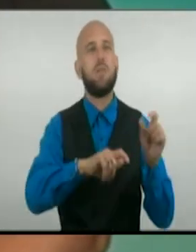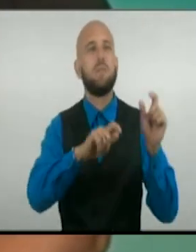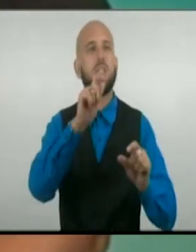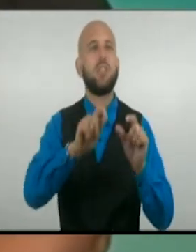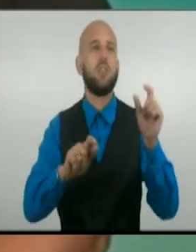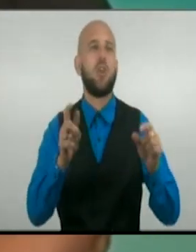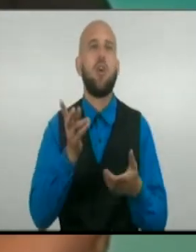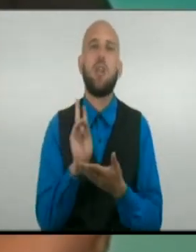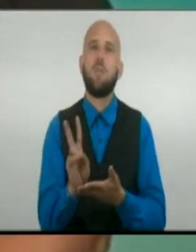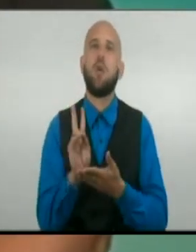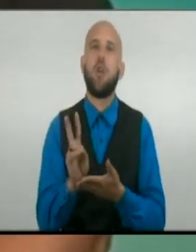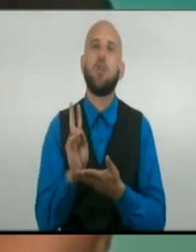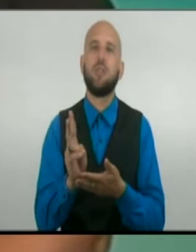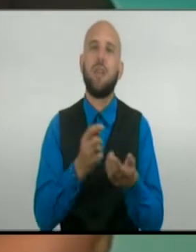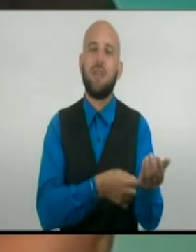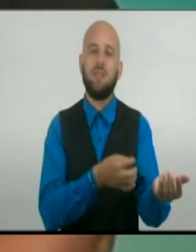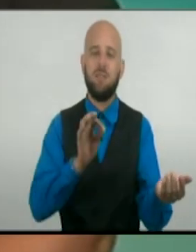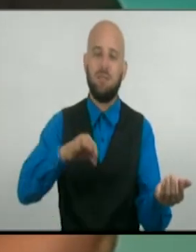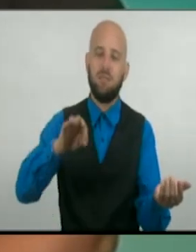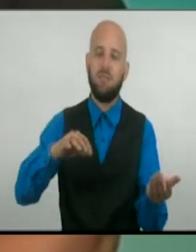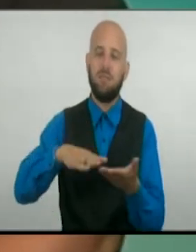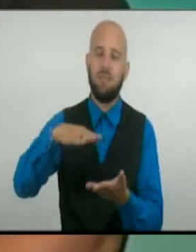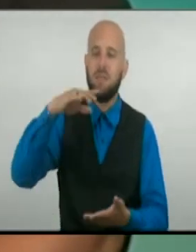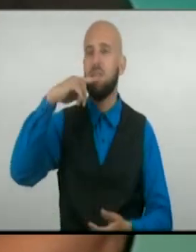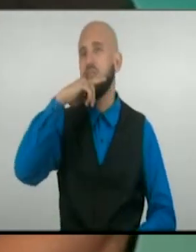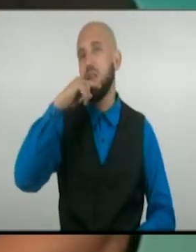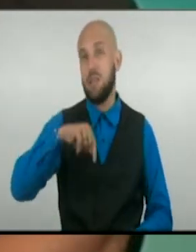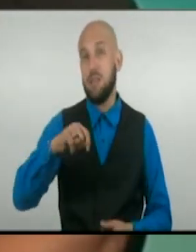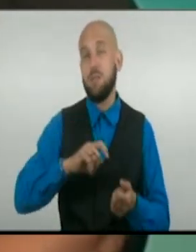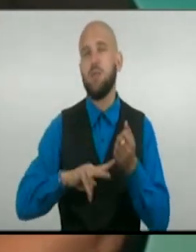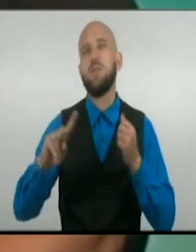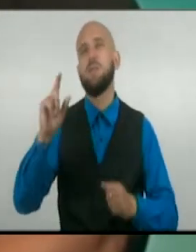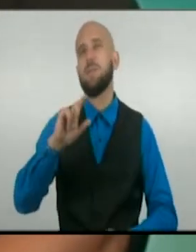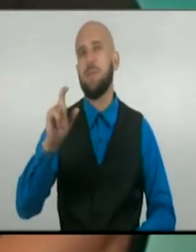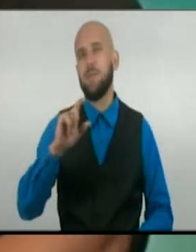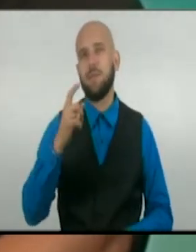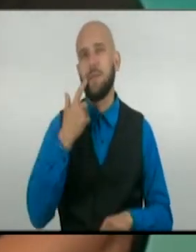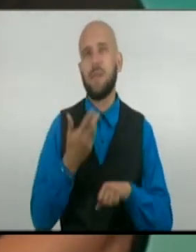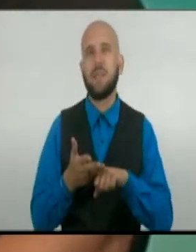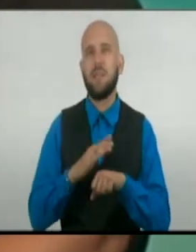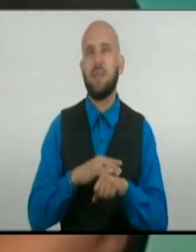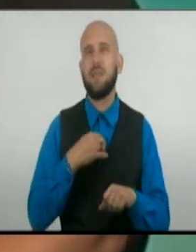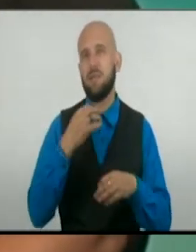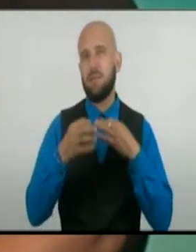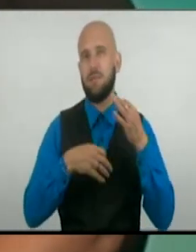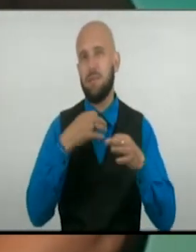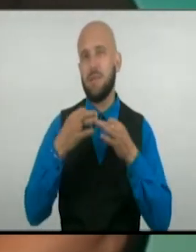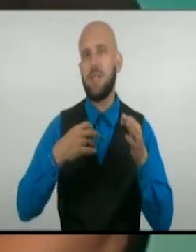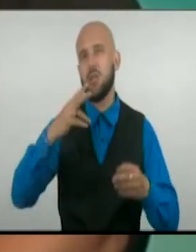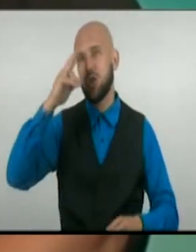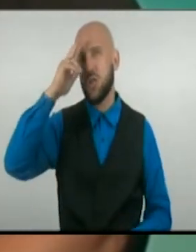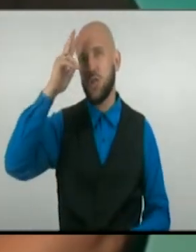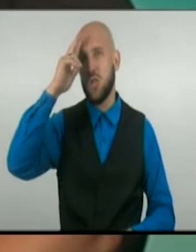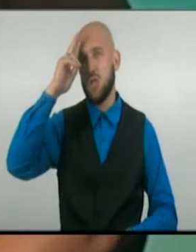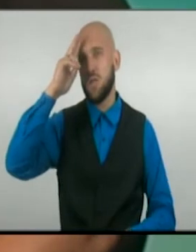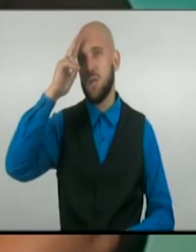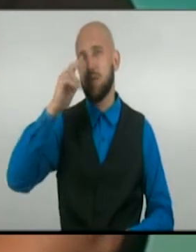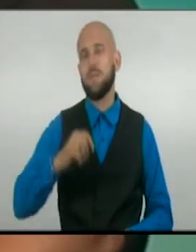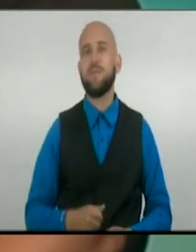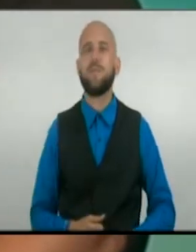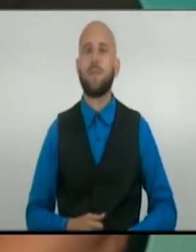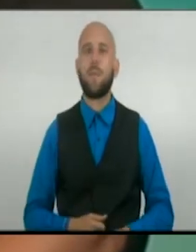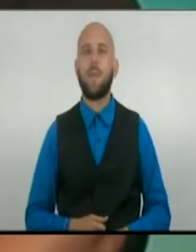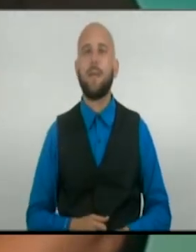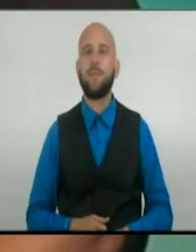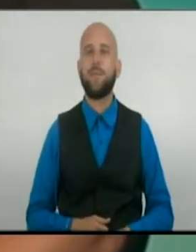donantes voluntarios de sangre de nuestra provincia de camagüey como escucharon dijo la doctora que no quiso dar ninguna primicia